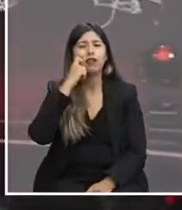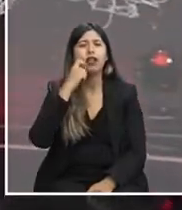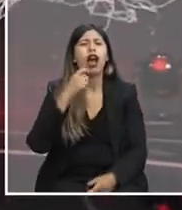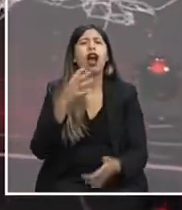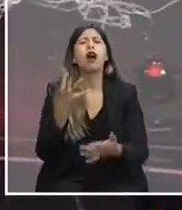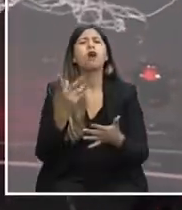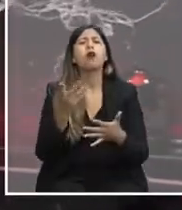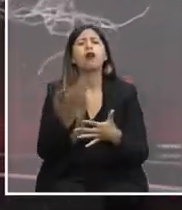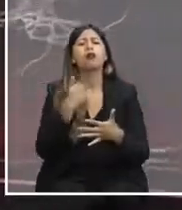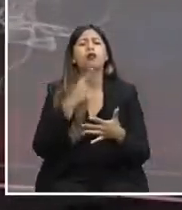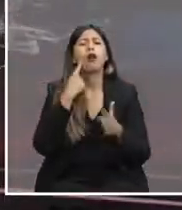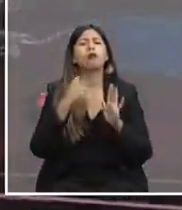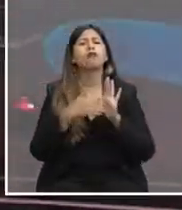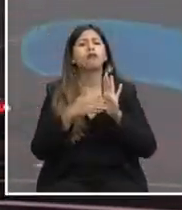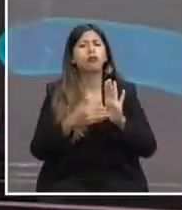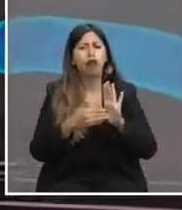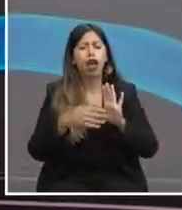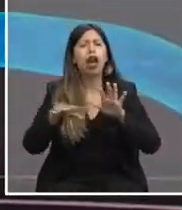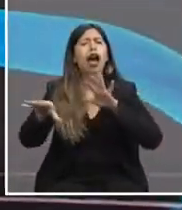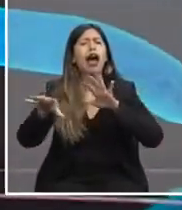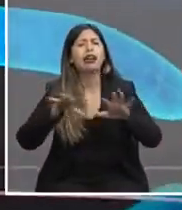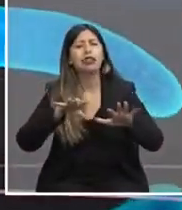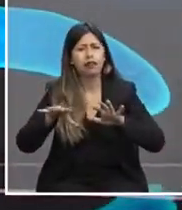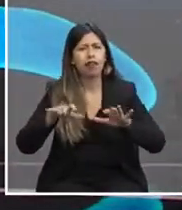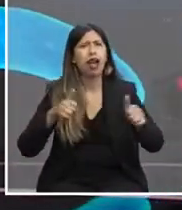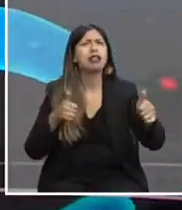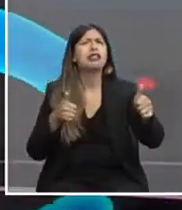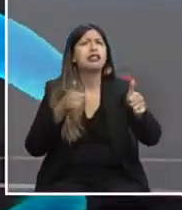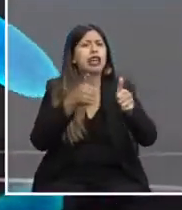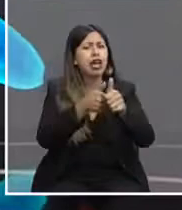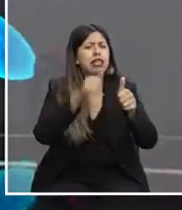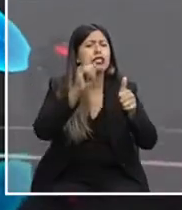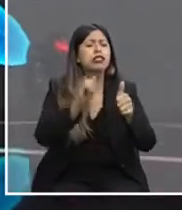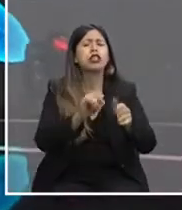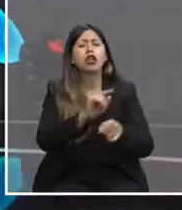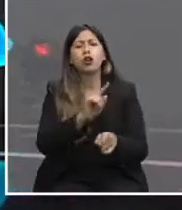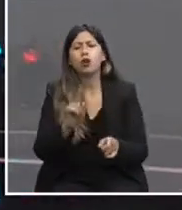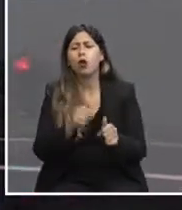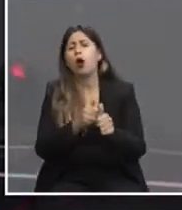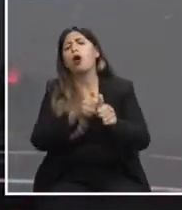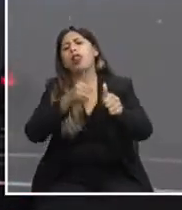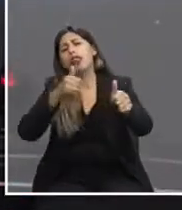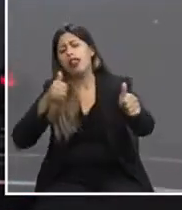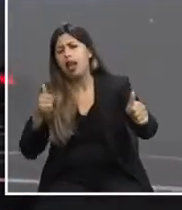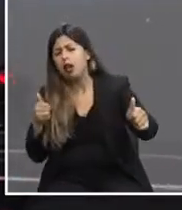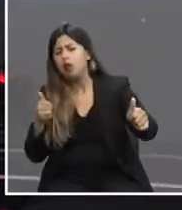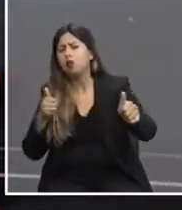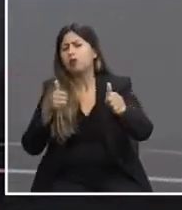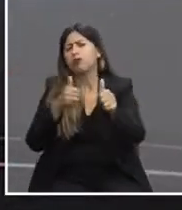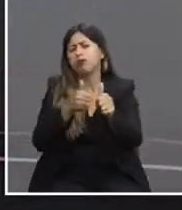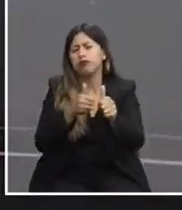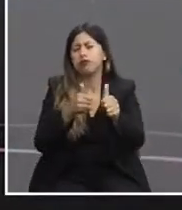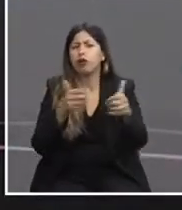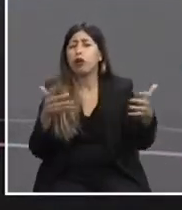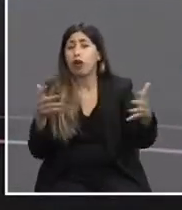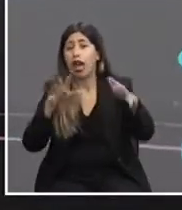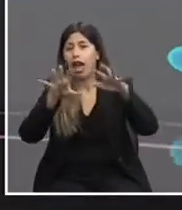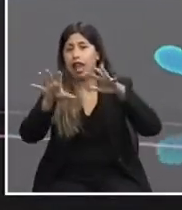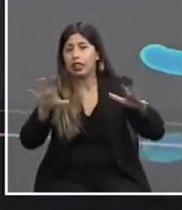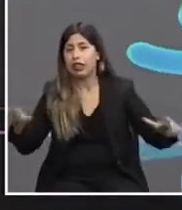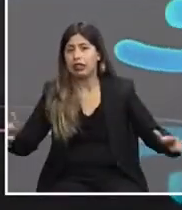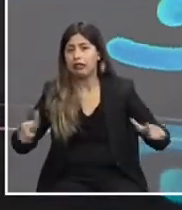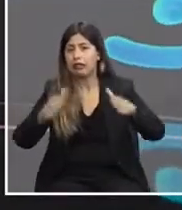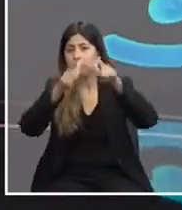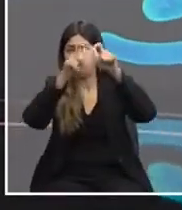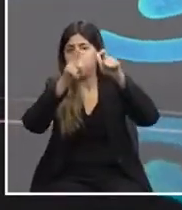expuestos a la actividad volcánica, es decir, qué tan cerca o qué tan lejos estamos de esta actividad volcánica y, en el fondo, cuánto nos podría